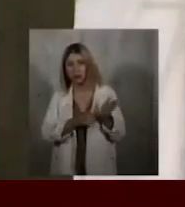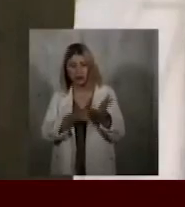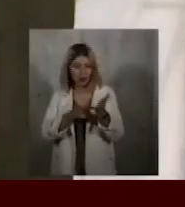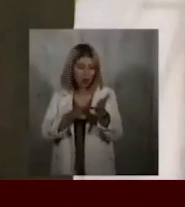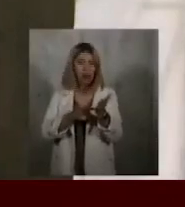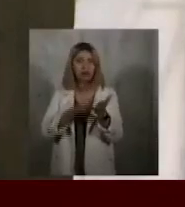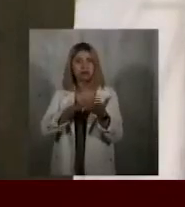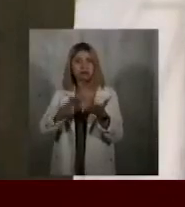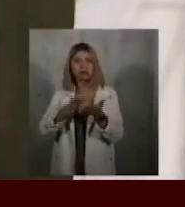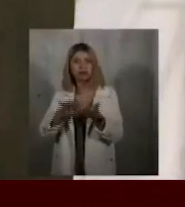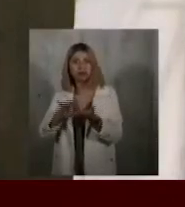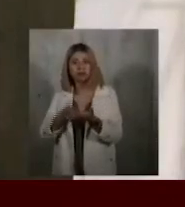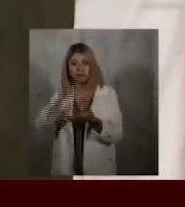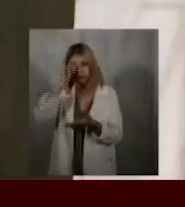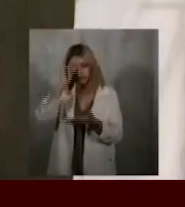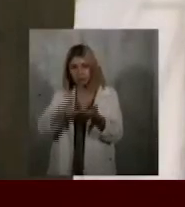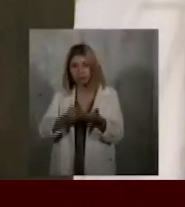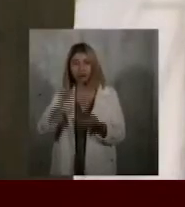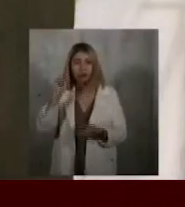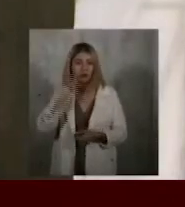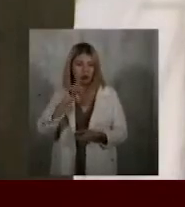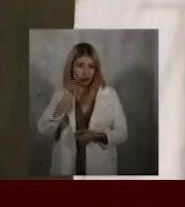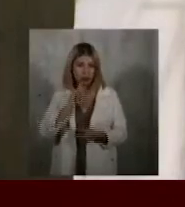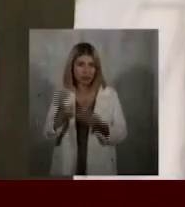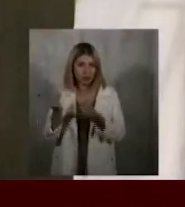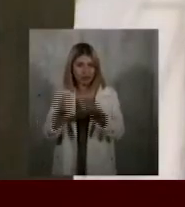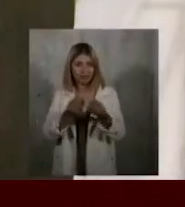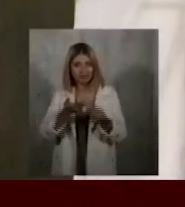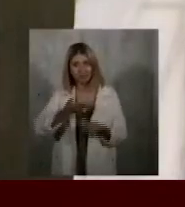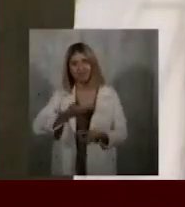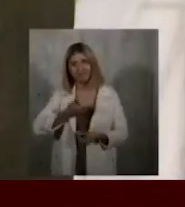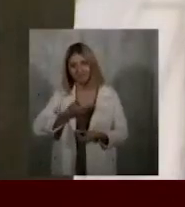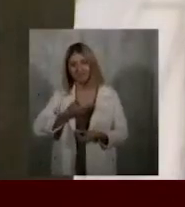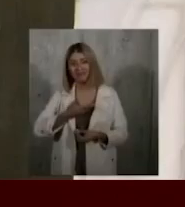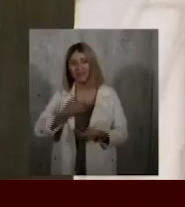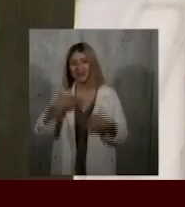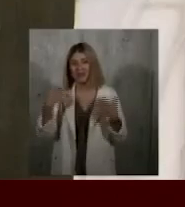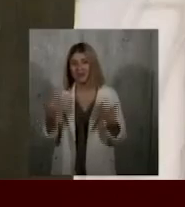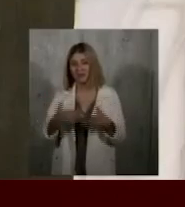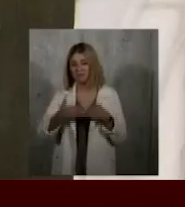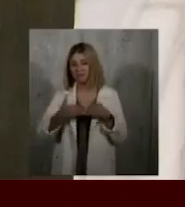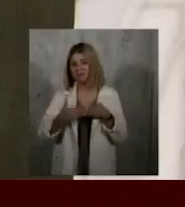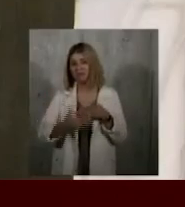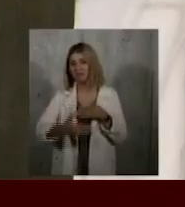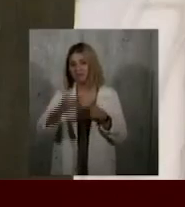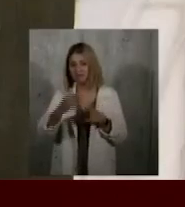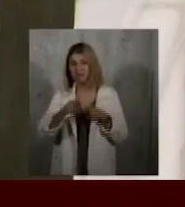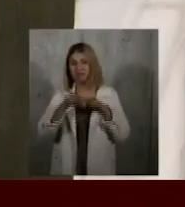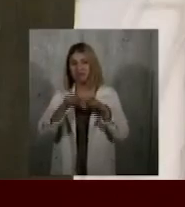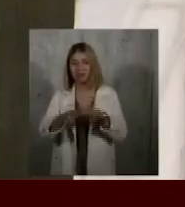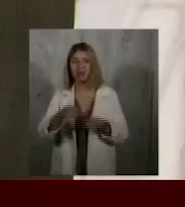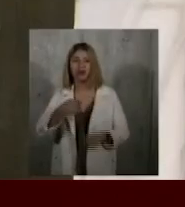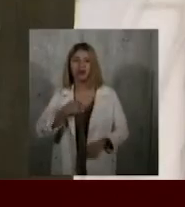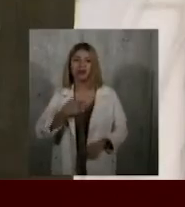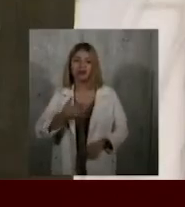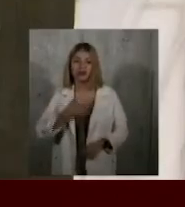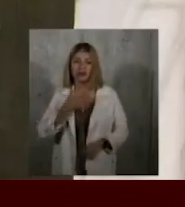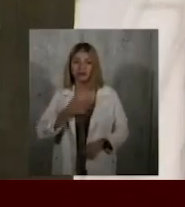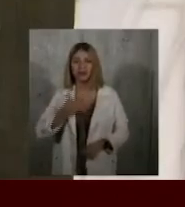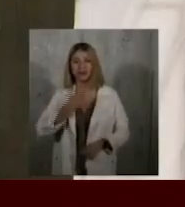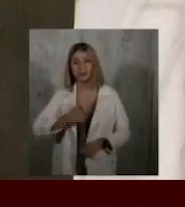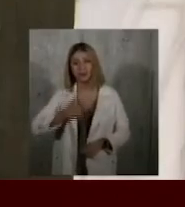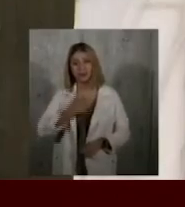creo que eso es lo más satisfactorio, porque prefieren estar con nosotros que ir a sus barrios donde va a haber